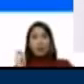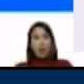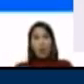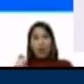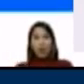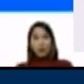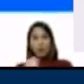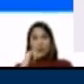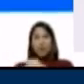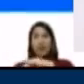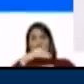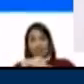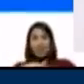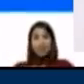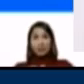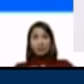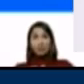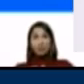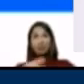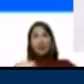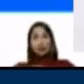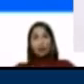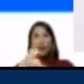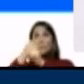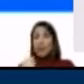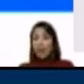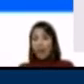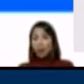y lleva tu castigo, y es sobre todo un mensaje